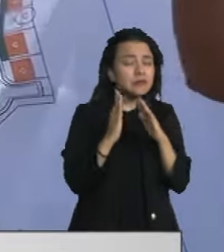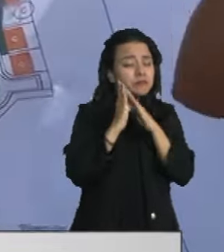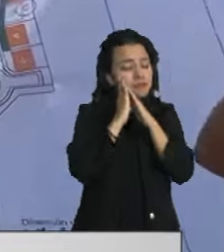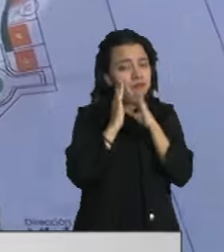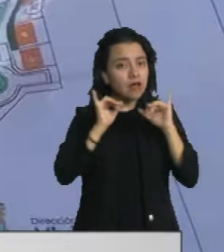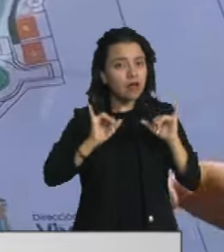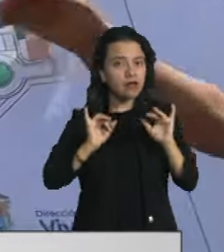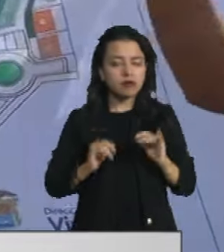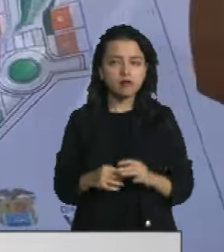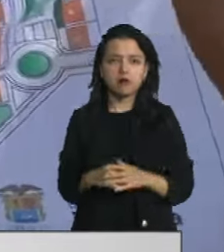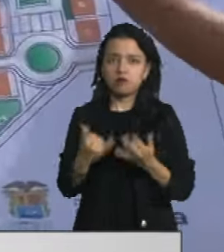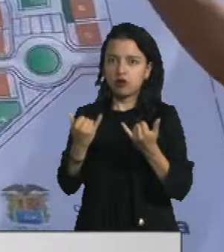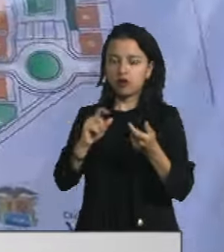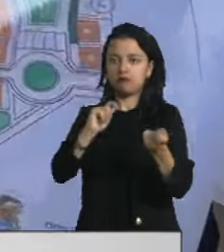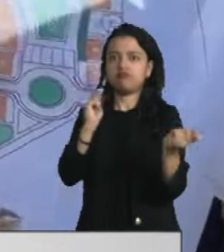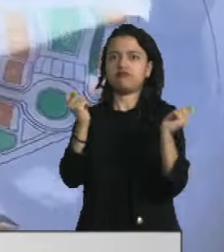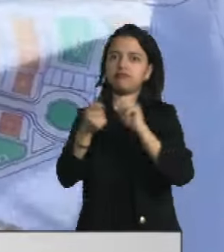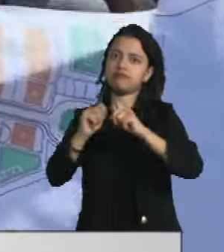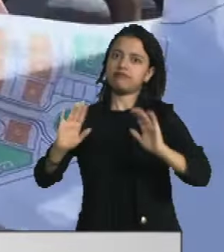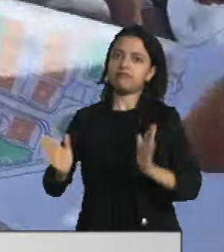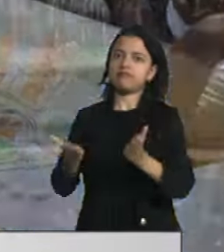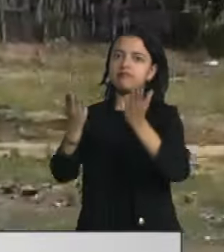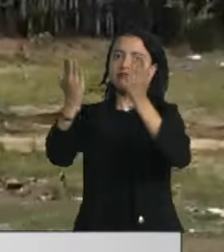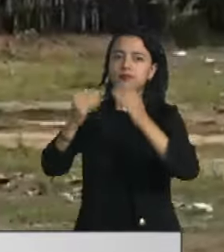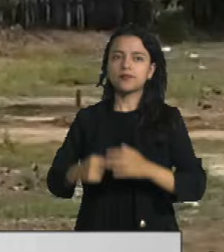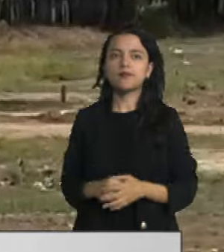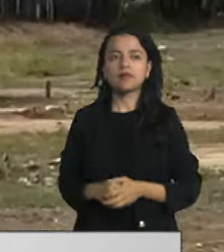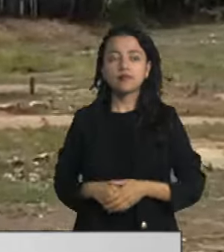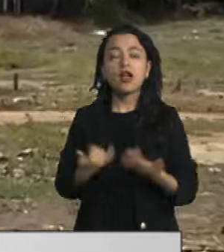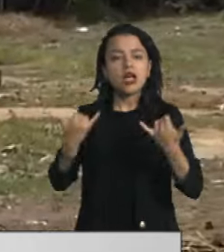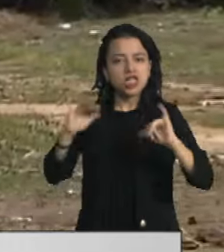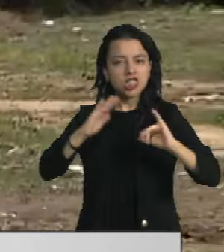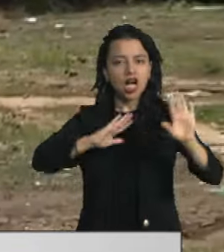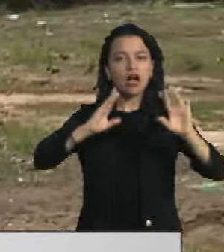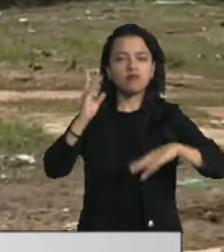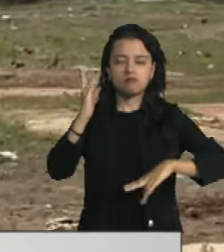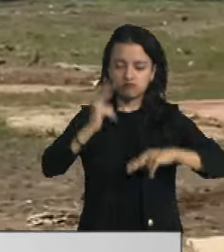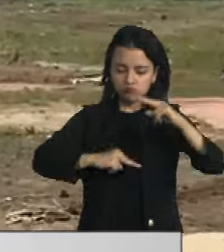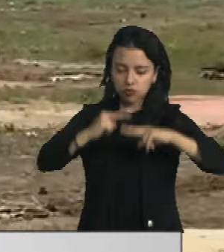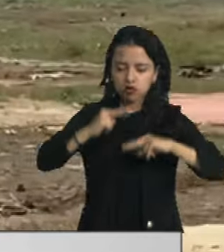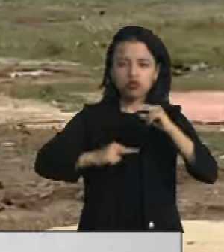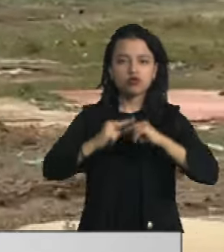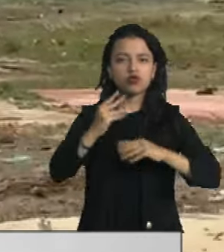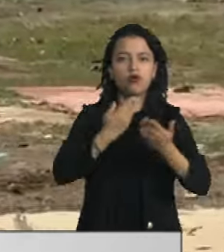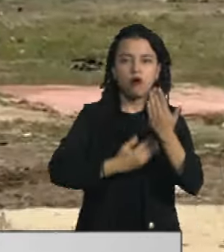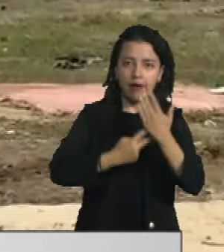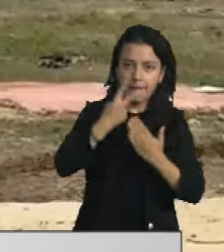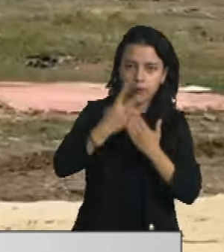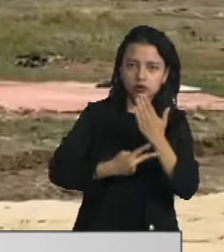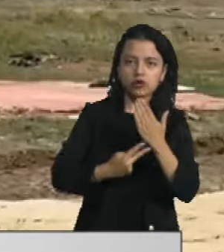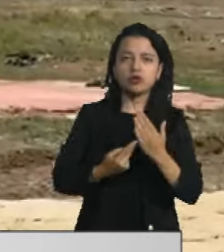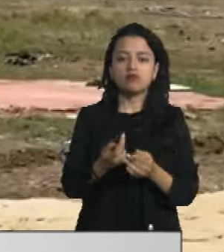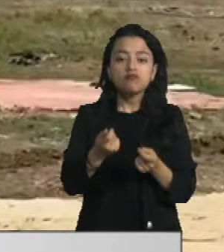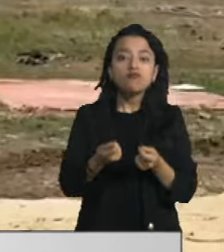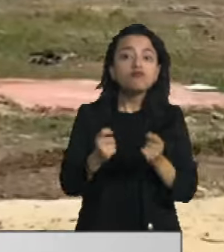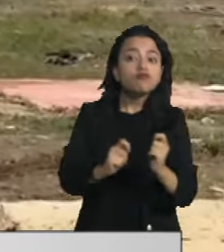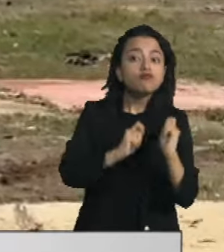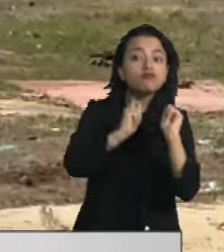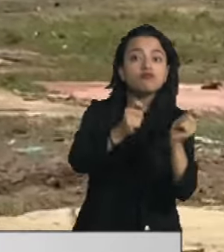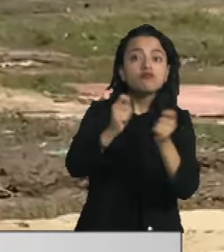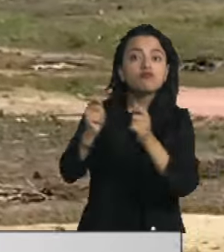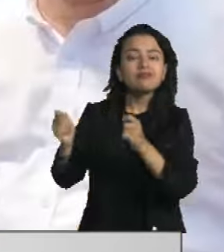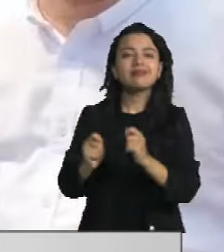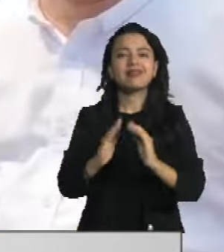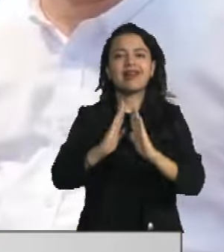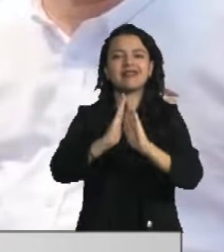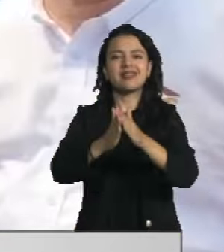ya iniciaron con recursos propios de la administración departamental y el proyecto será entregado en diciembre de este año. Van a